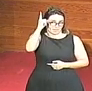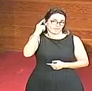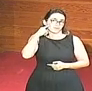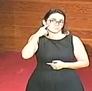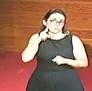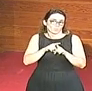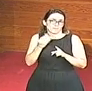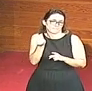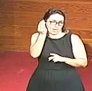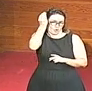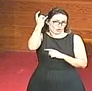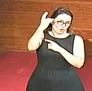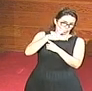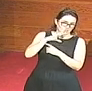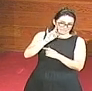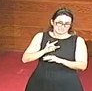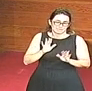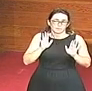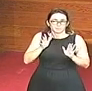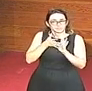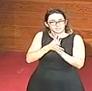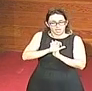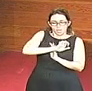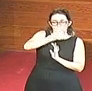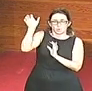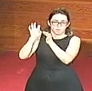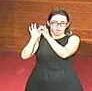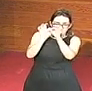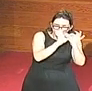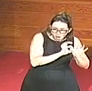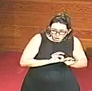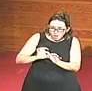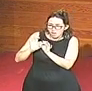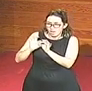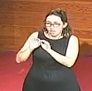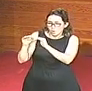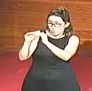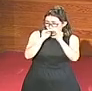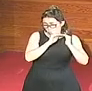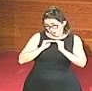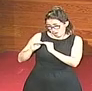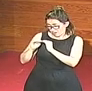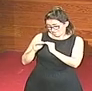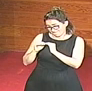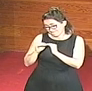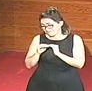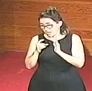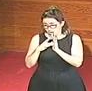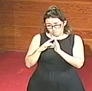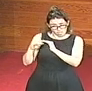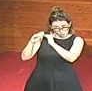pero no necesariamente quiere decir que estemos en la calidad que pretendemos,